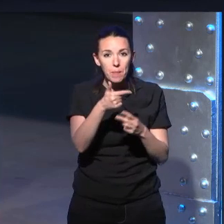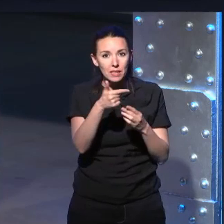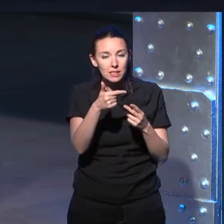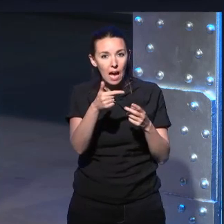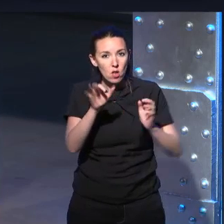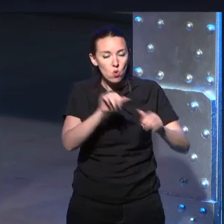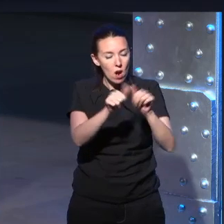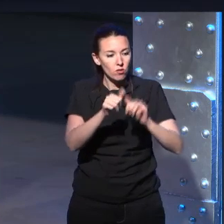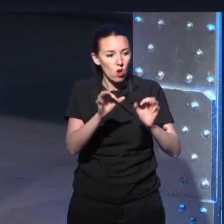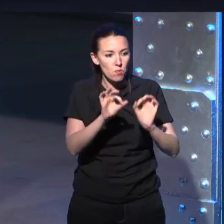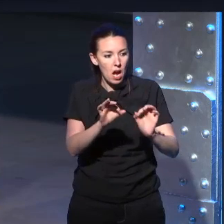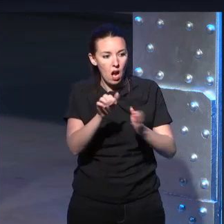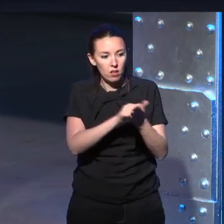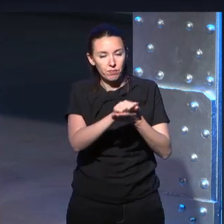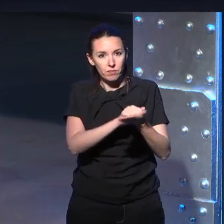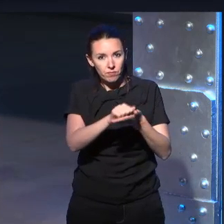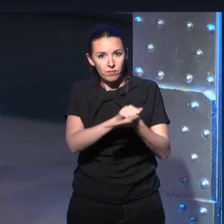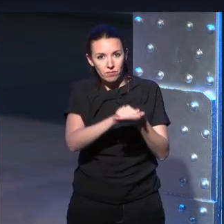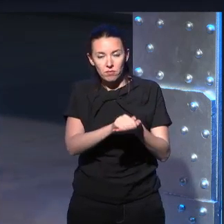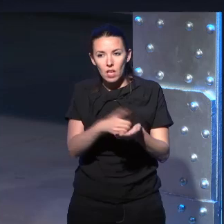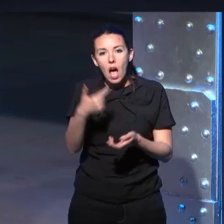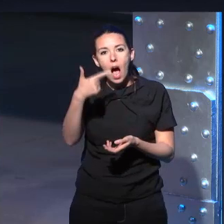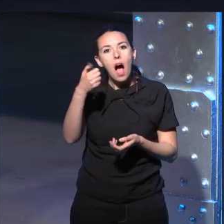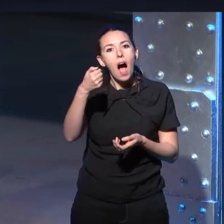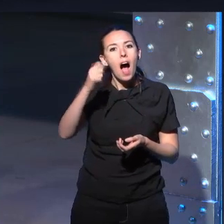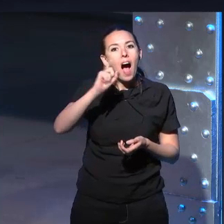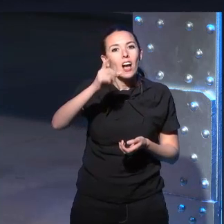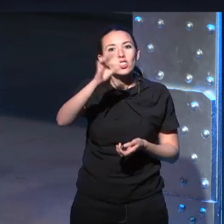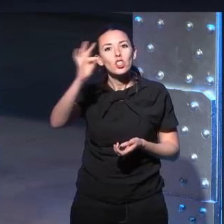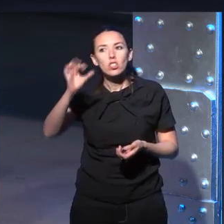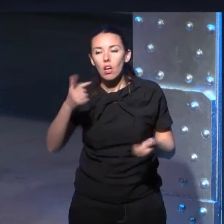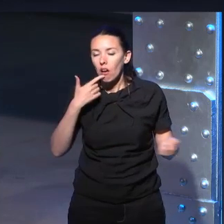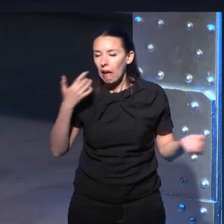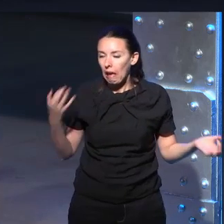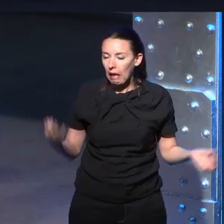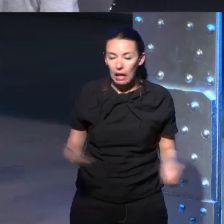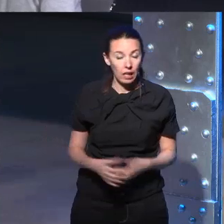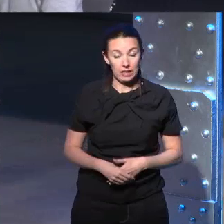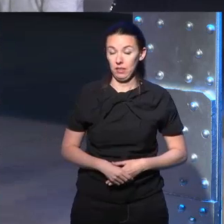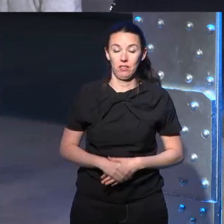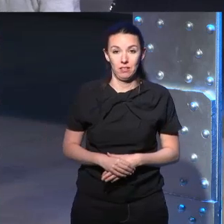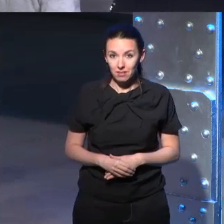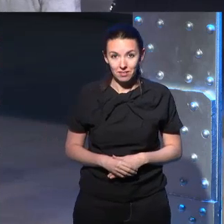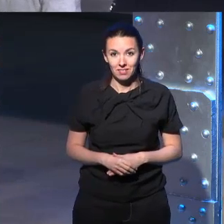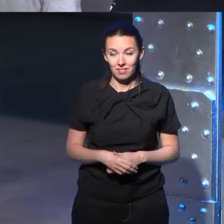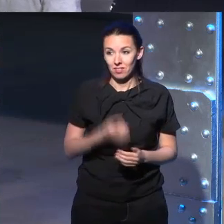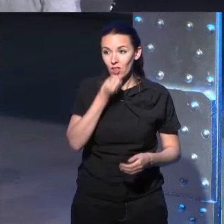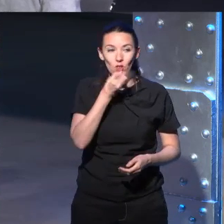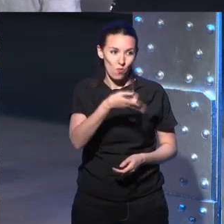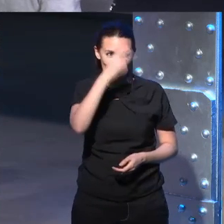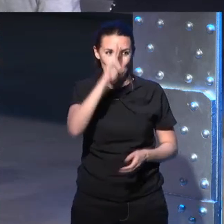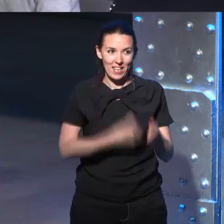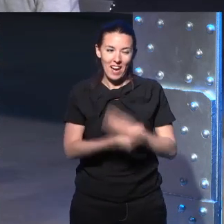achiote. ¿Qué es un achiote? ¿No saben qué es un achiote? Otra palabra náhuatl. Eso es lo bueno de ser